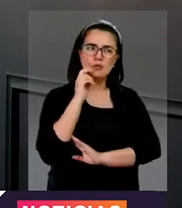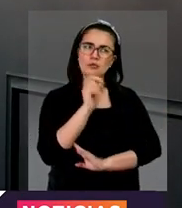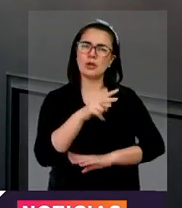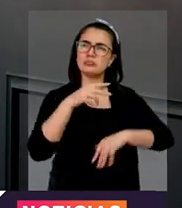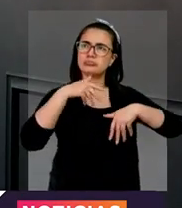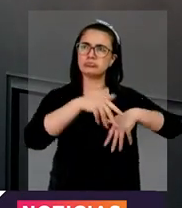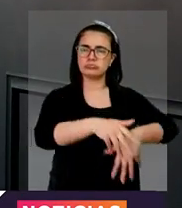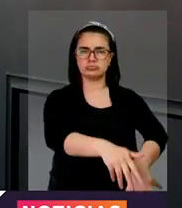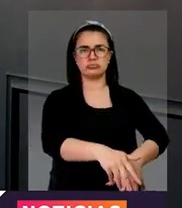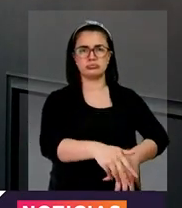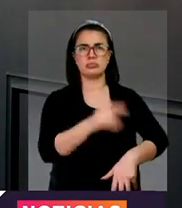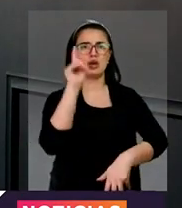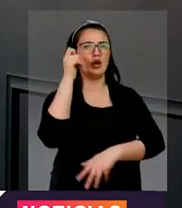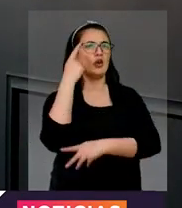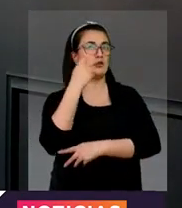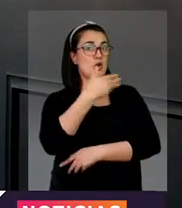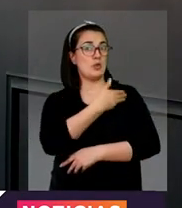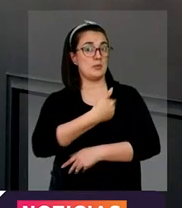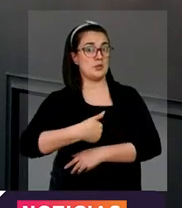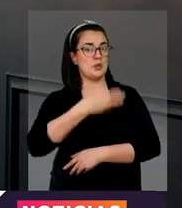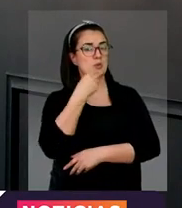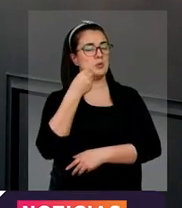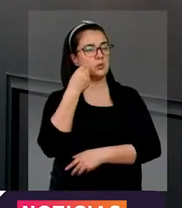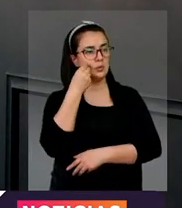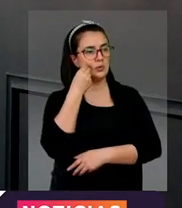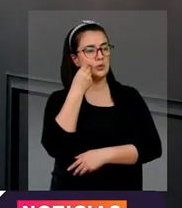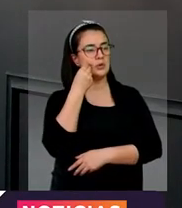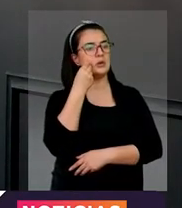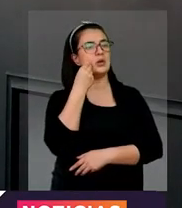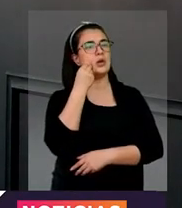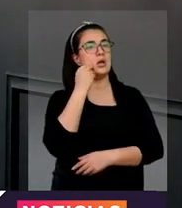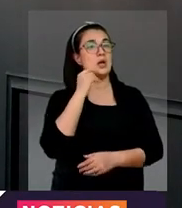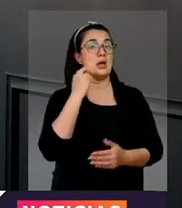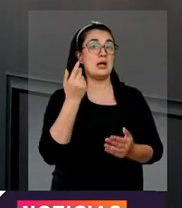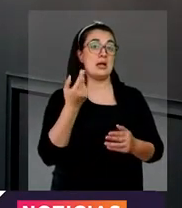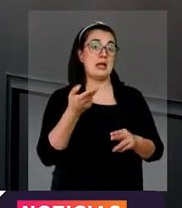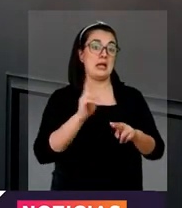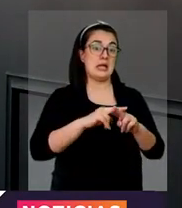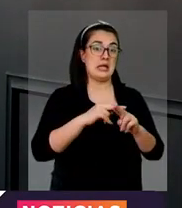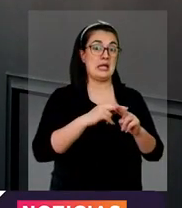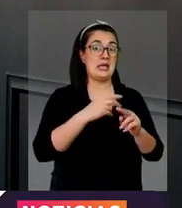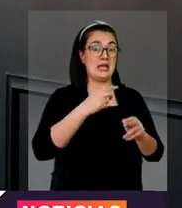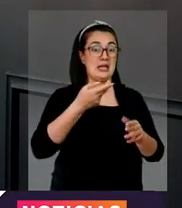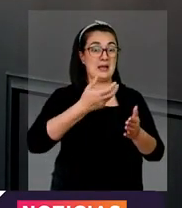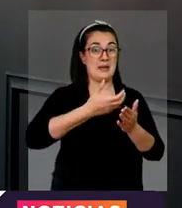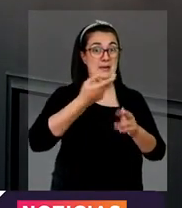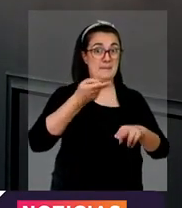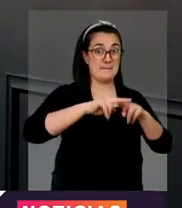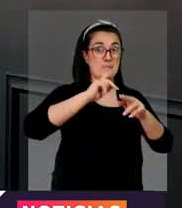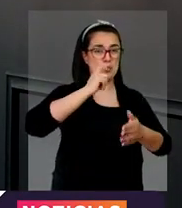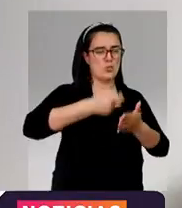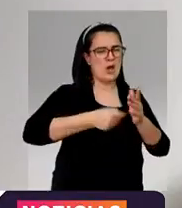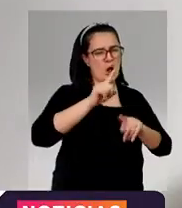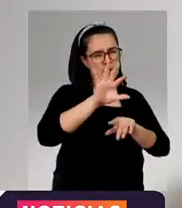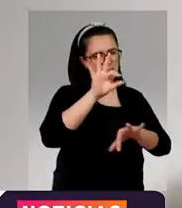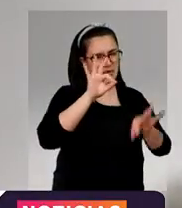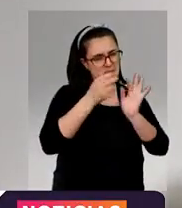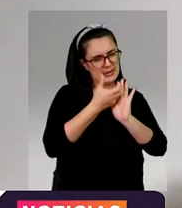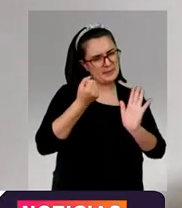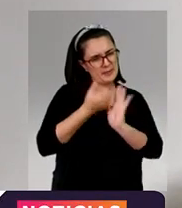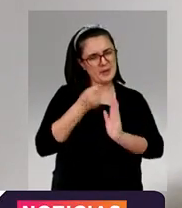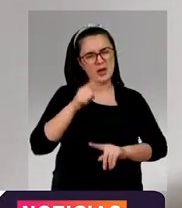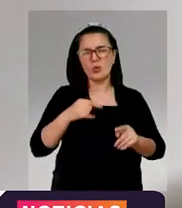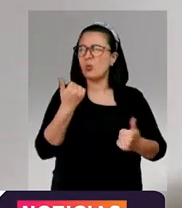gobierno de Iván Duque decidió retirar de la reforma tributaria varios puntos. Finalmente, ¿cuáles fueron? ¿Qué retiró